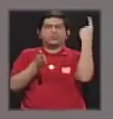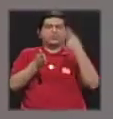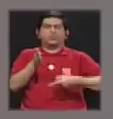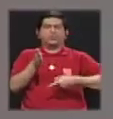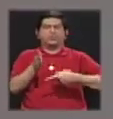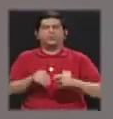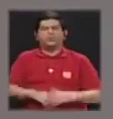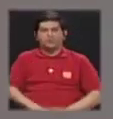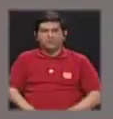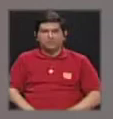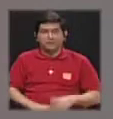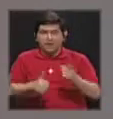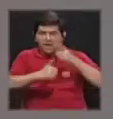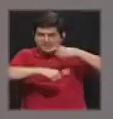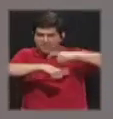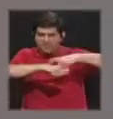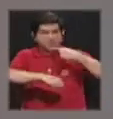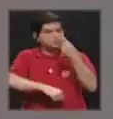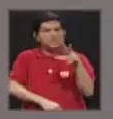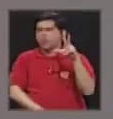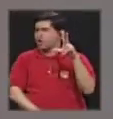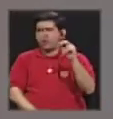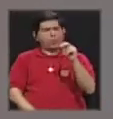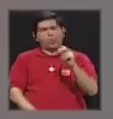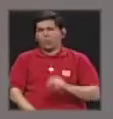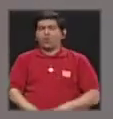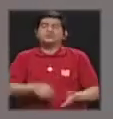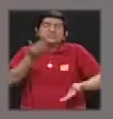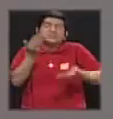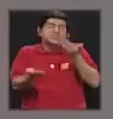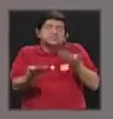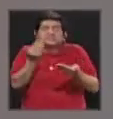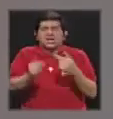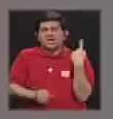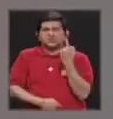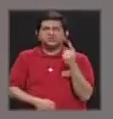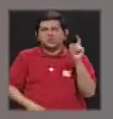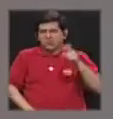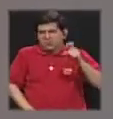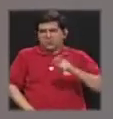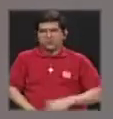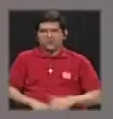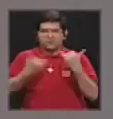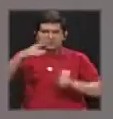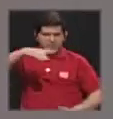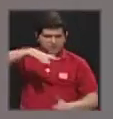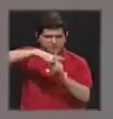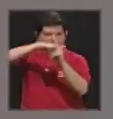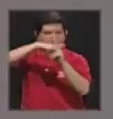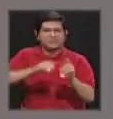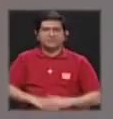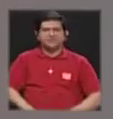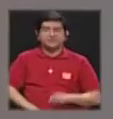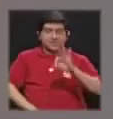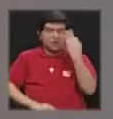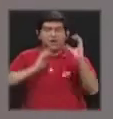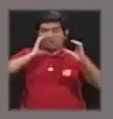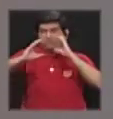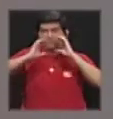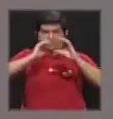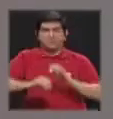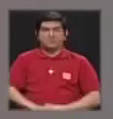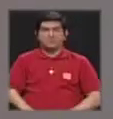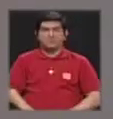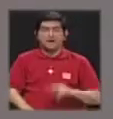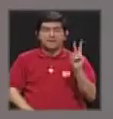que inicialmente se nos dijo que no, que era por si eventualmente se requería. Ya ha aparecido recientemente en medios de comunicación